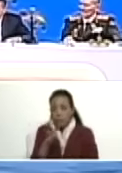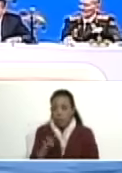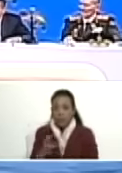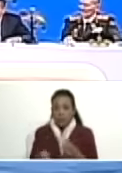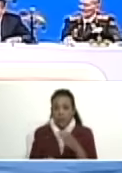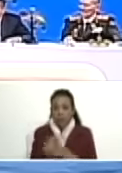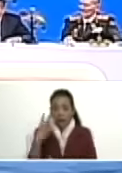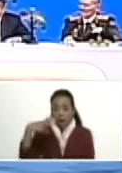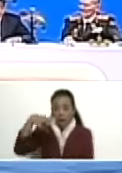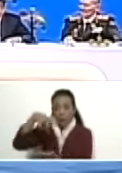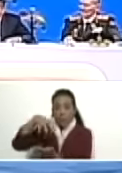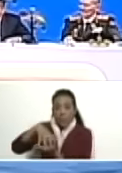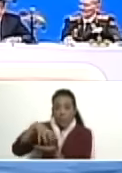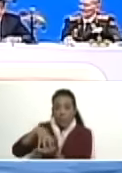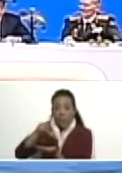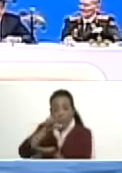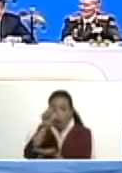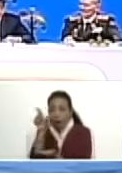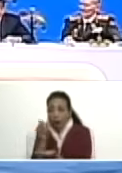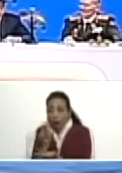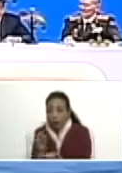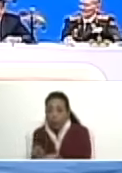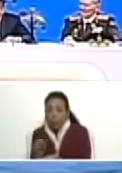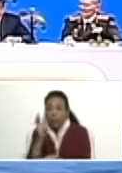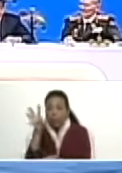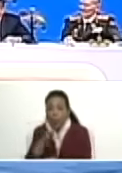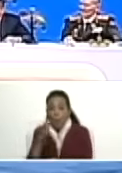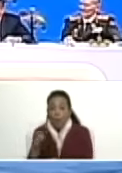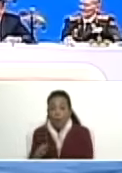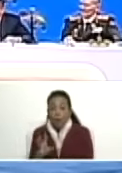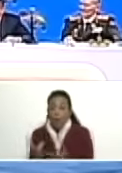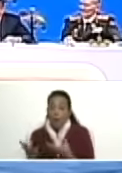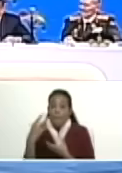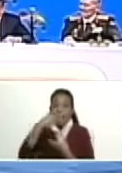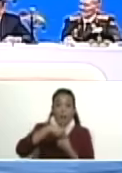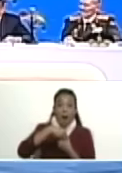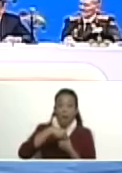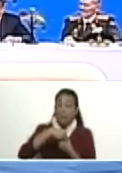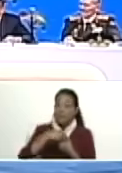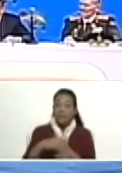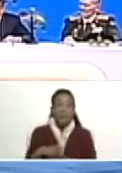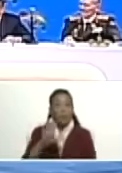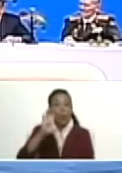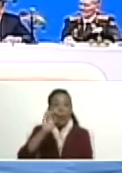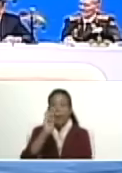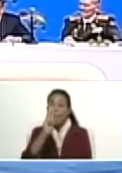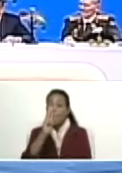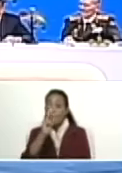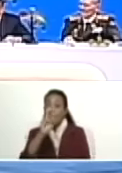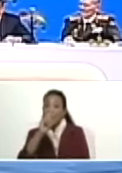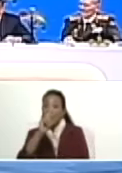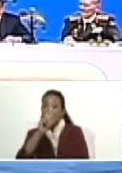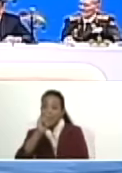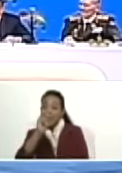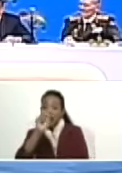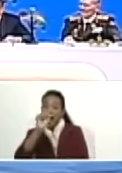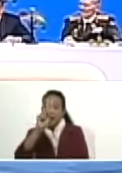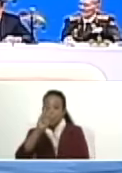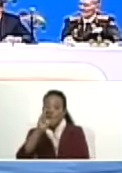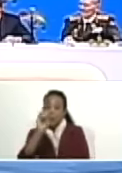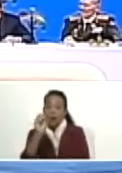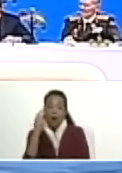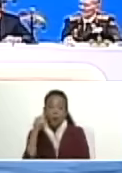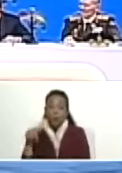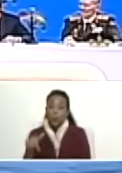el Estado de la Guayana, ya no británica, sino